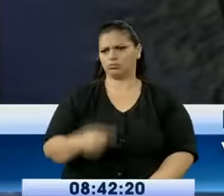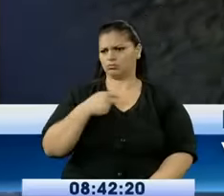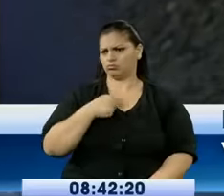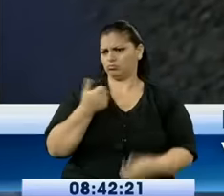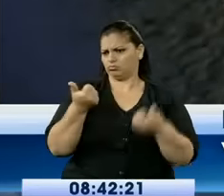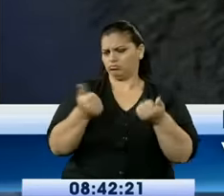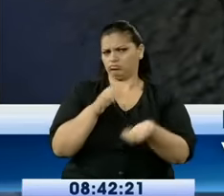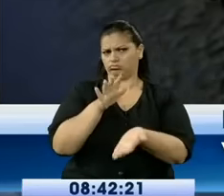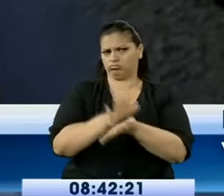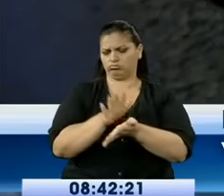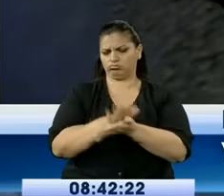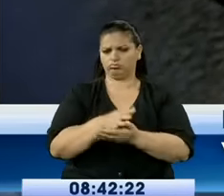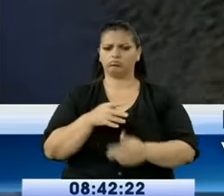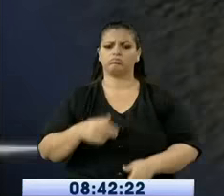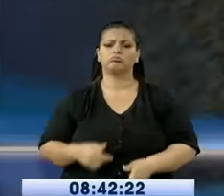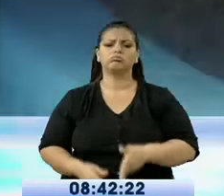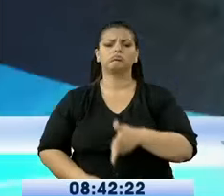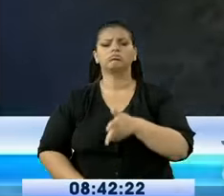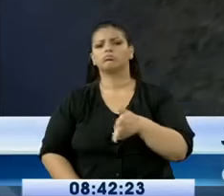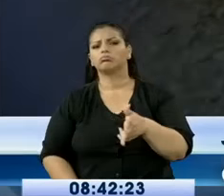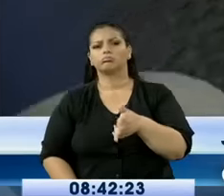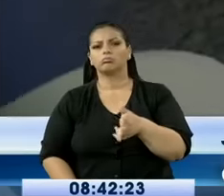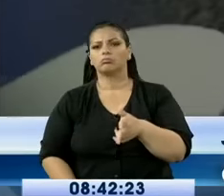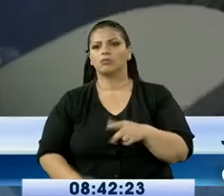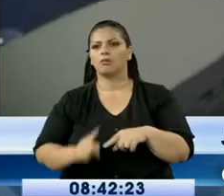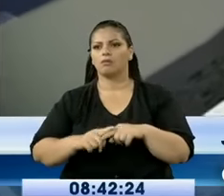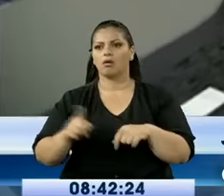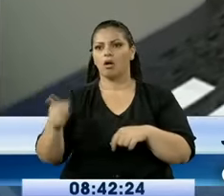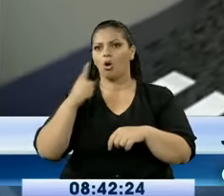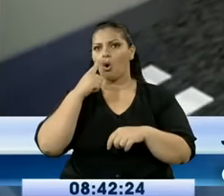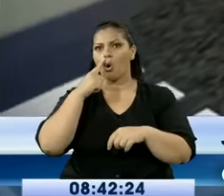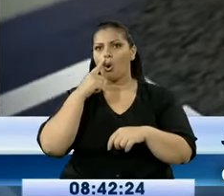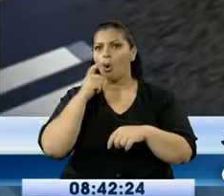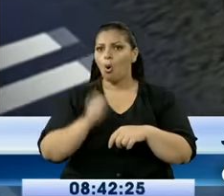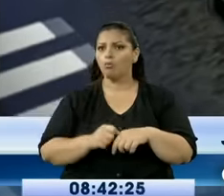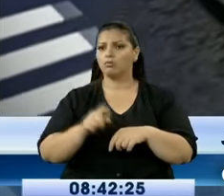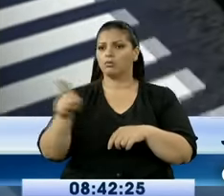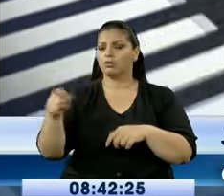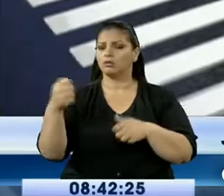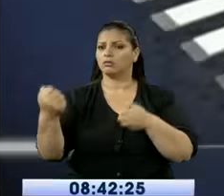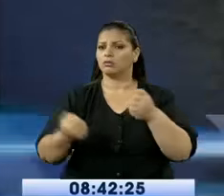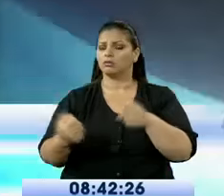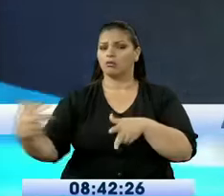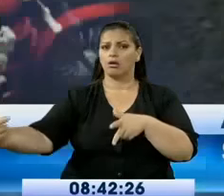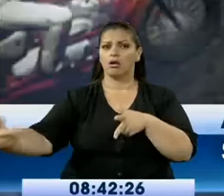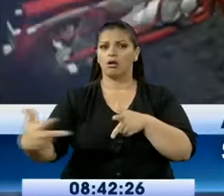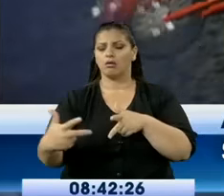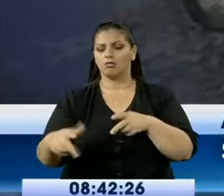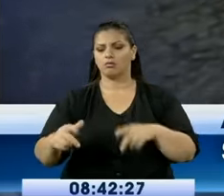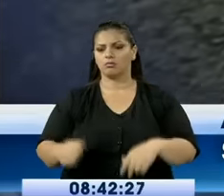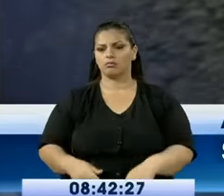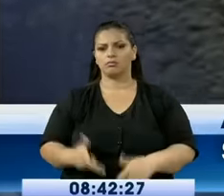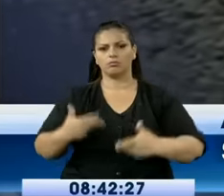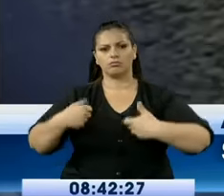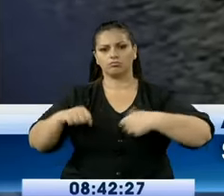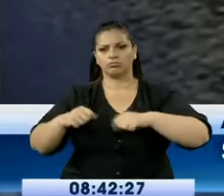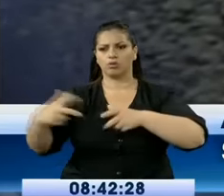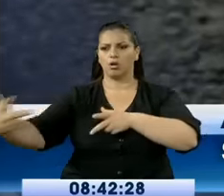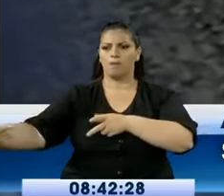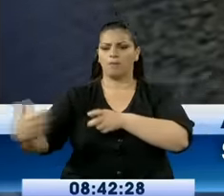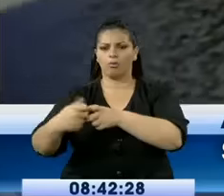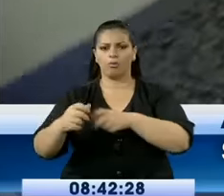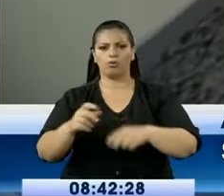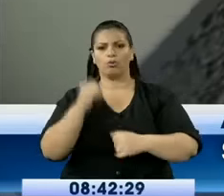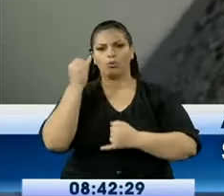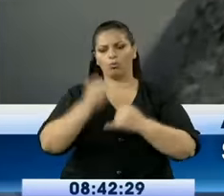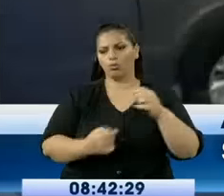carril, bien, pero él de allá se cruzó acá. Agarró la moto primero y después se fue contra mí. Por